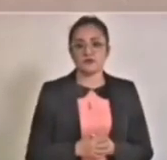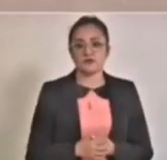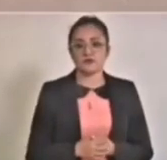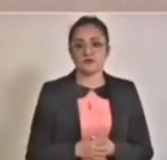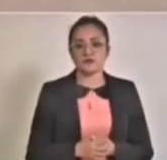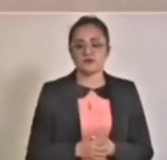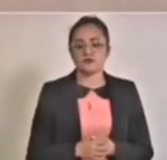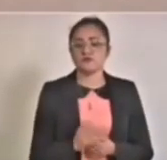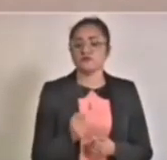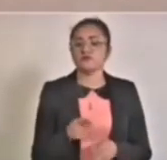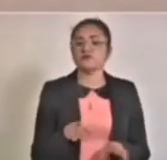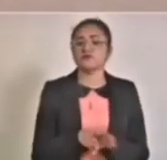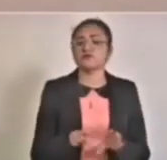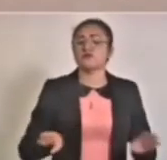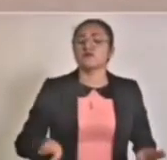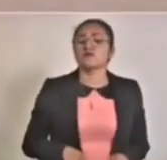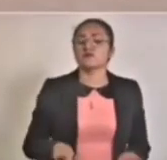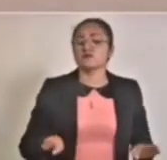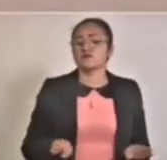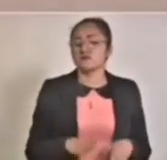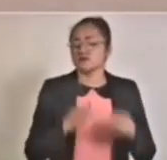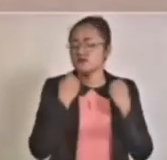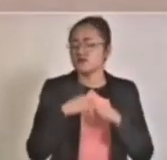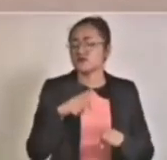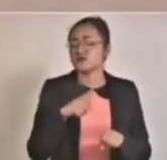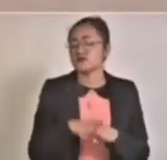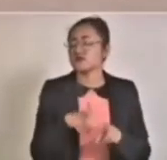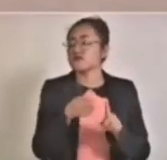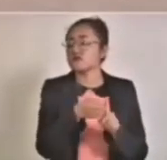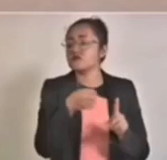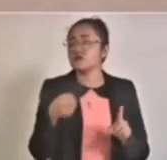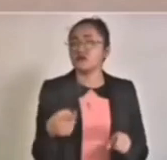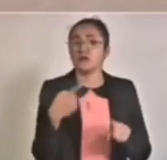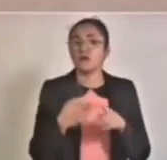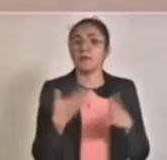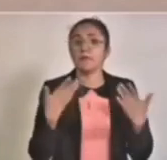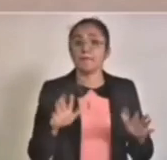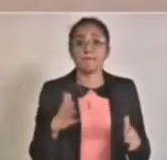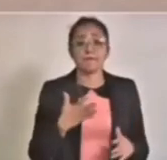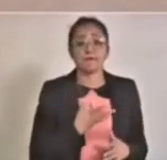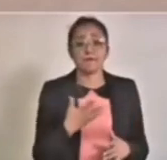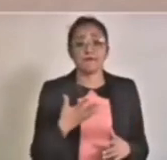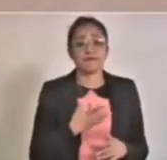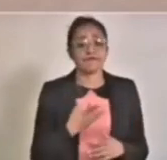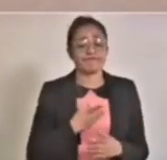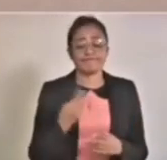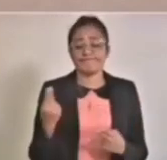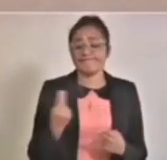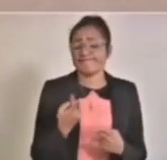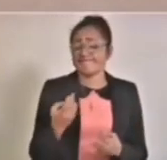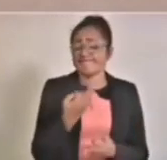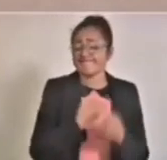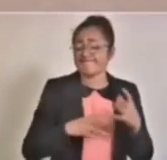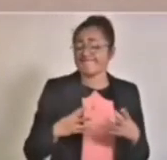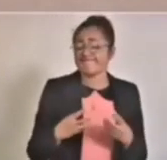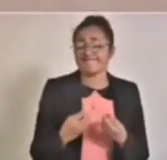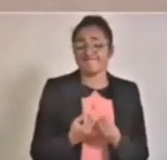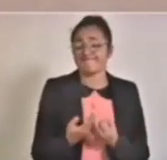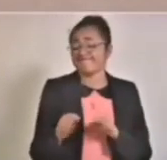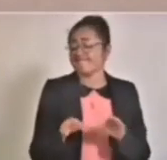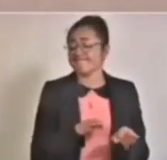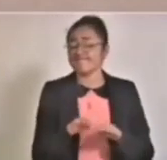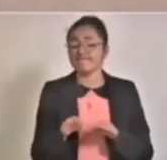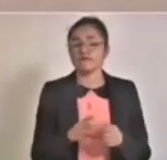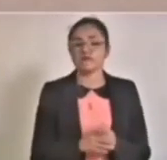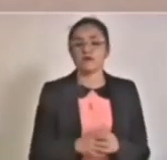es un comportamiento social ordenado en el que tenemos que actuar. No piensen